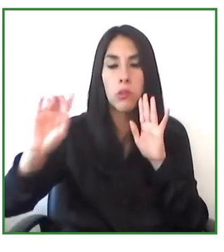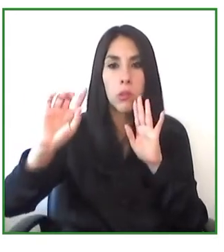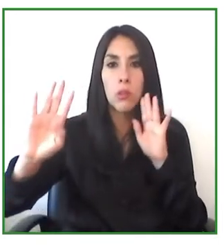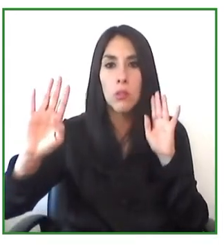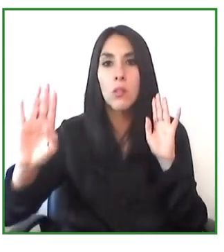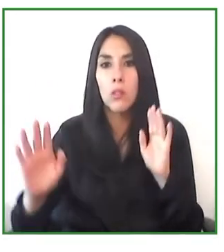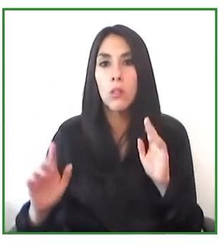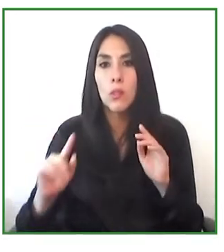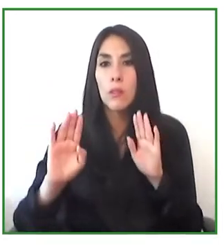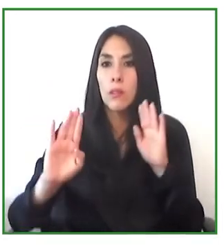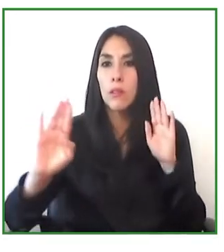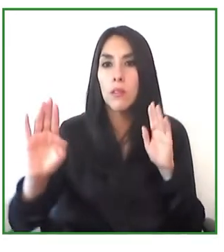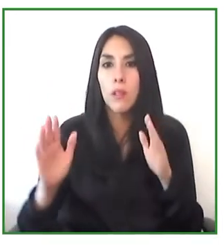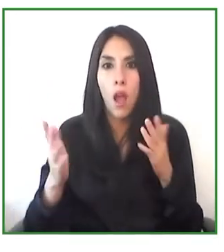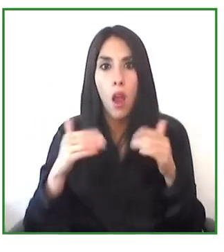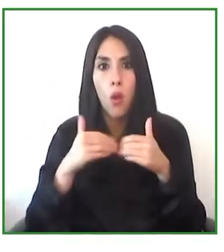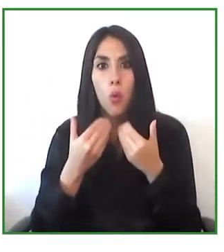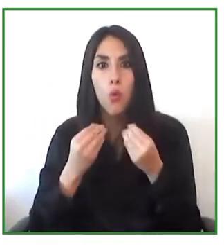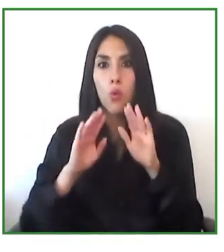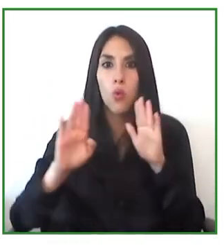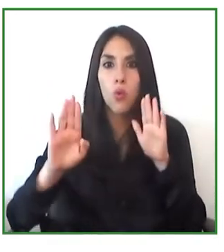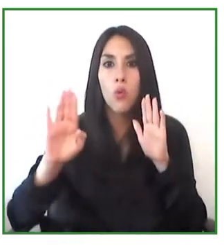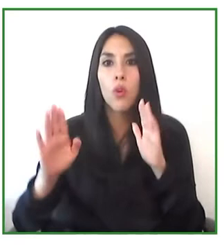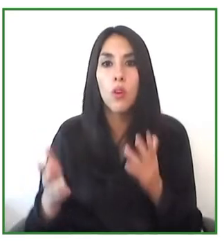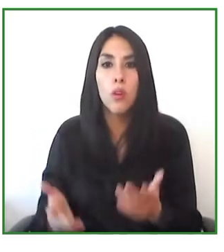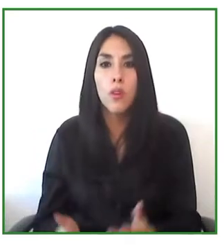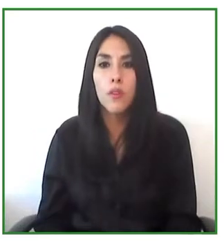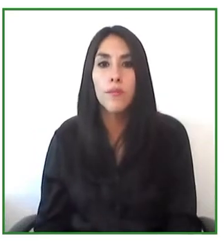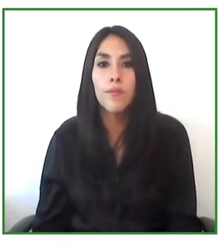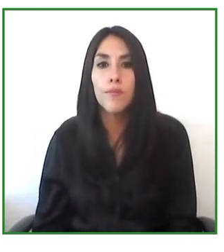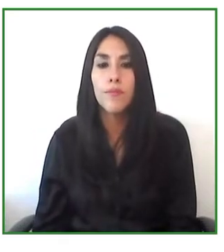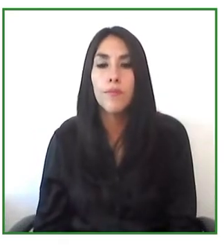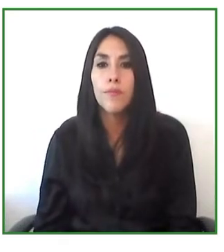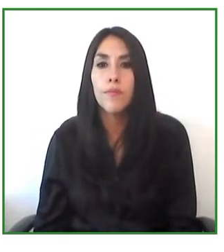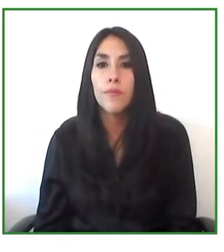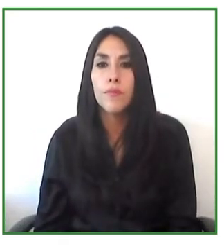que estamos haciendo. Muchas gracias, Ingrid.